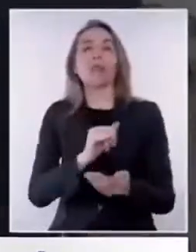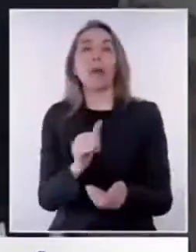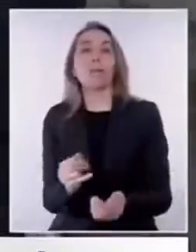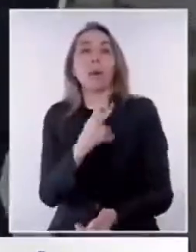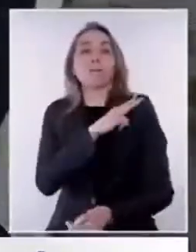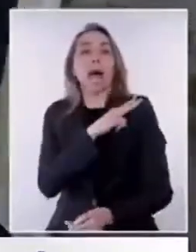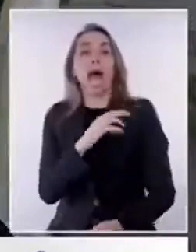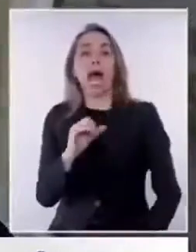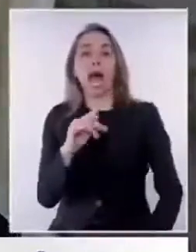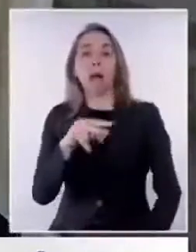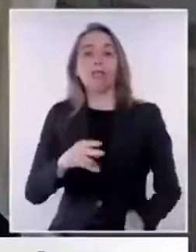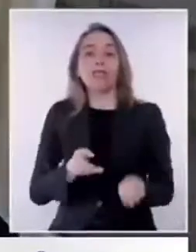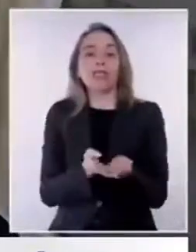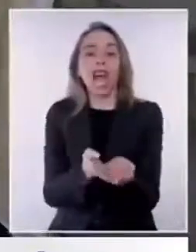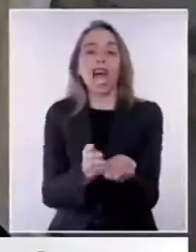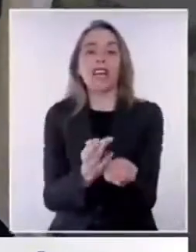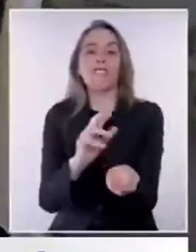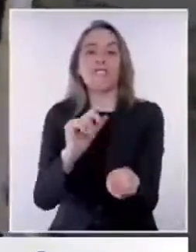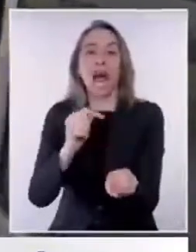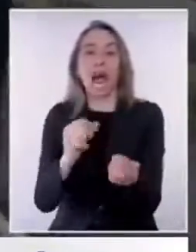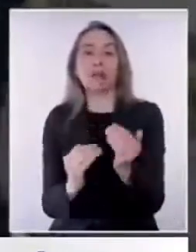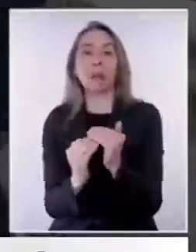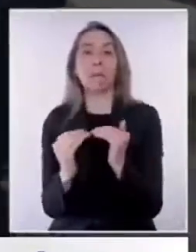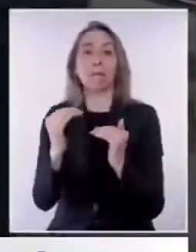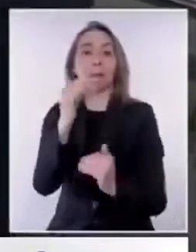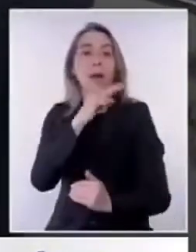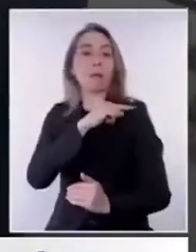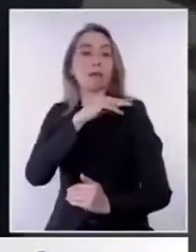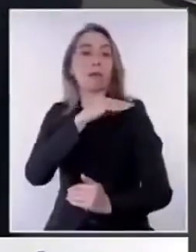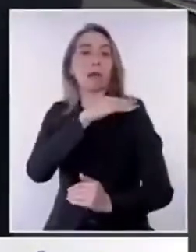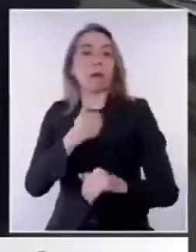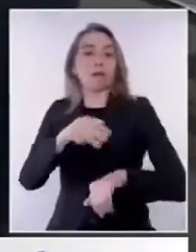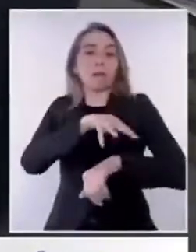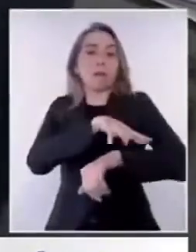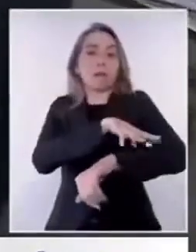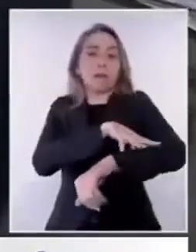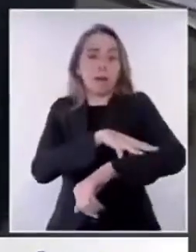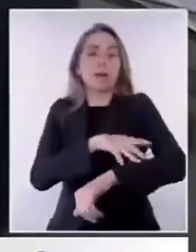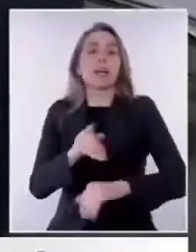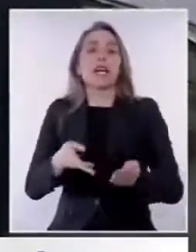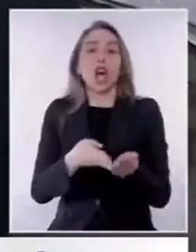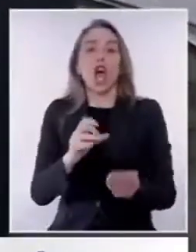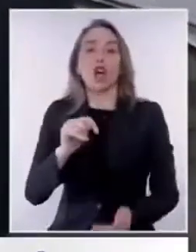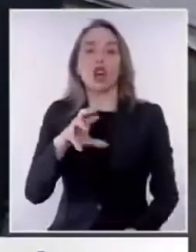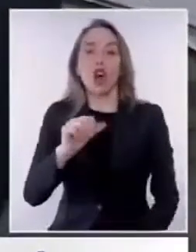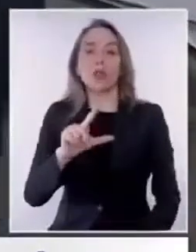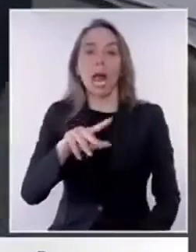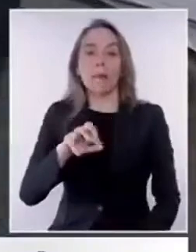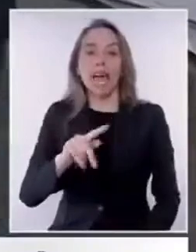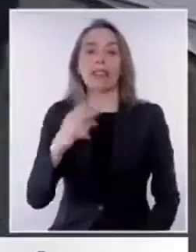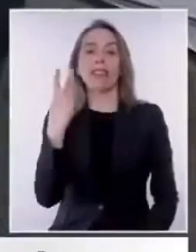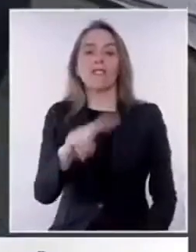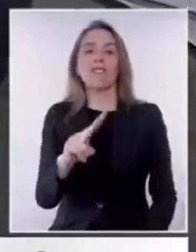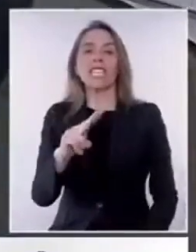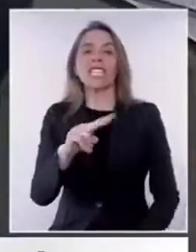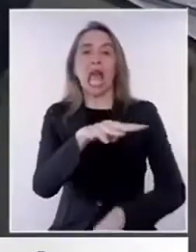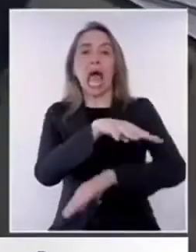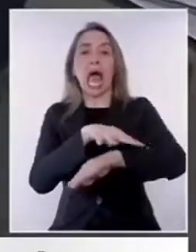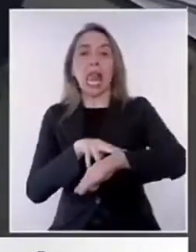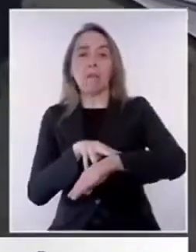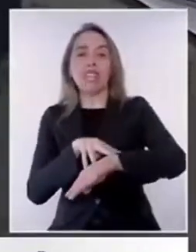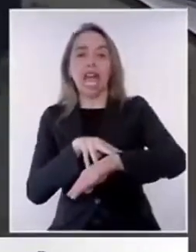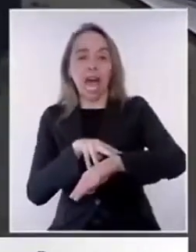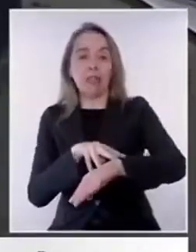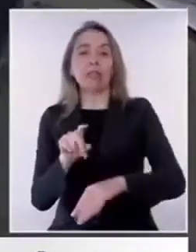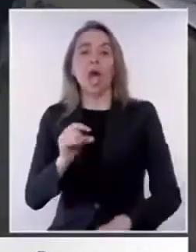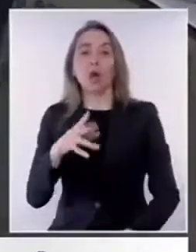llegar a capitán de fragata, después lo ascendieron a capitán de navío, contraalmirante y vicealmirante. Y él, siendo